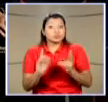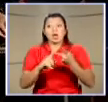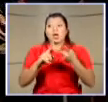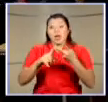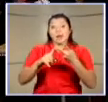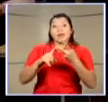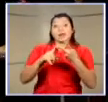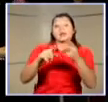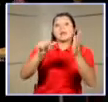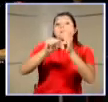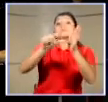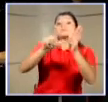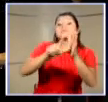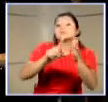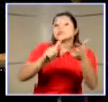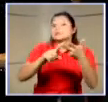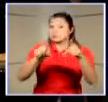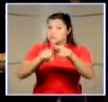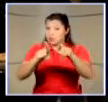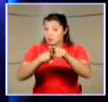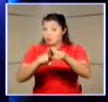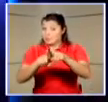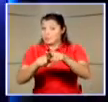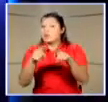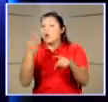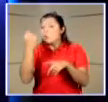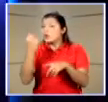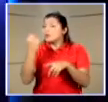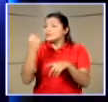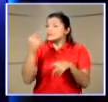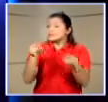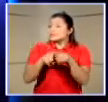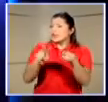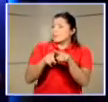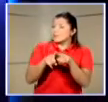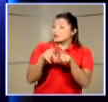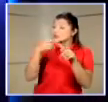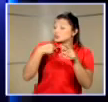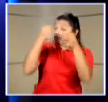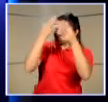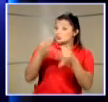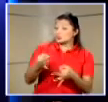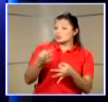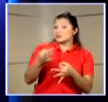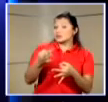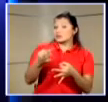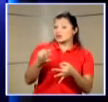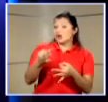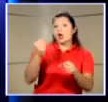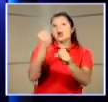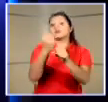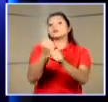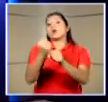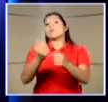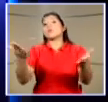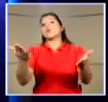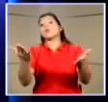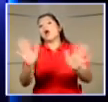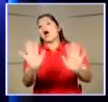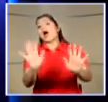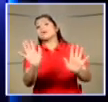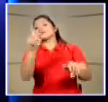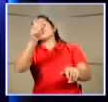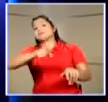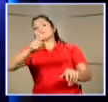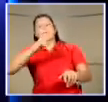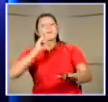Parlamento, ¿verdad? Los torquemadas del recorte, porque me parece que también creen que el empleo público es nefasto para el